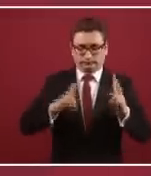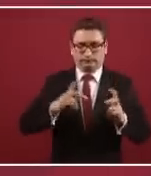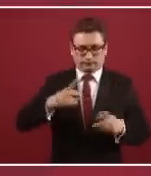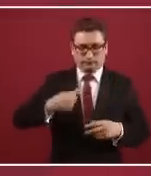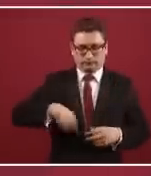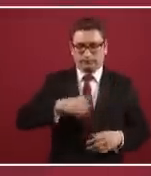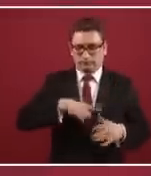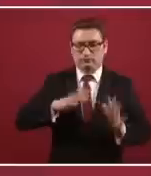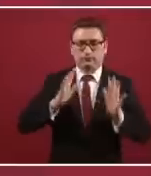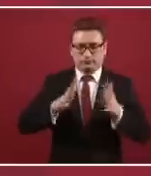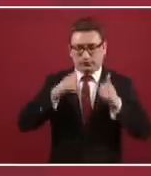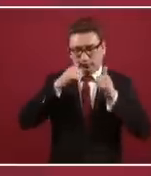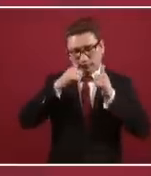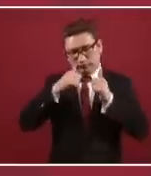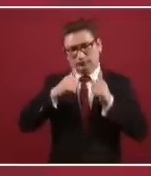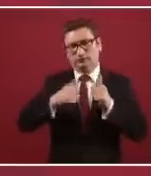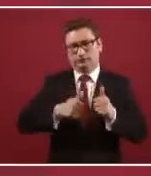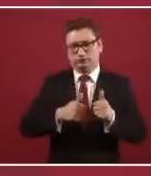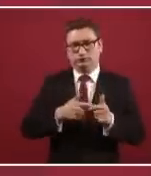atendiendo. Yo creo que